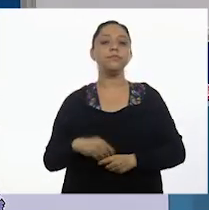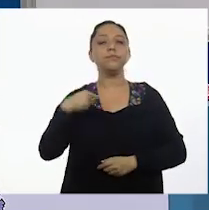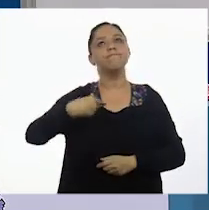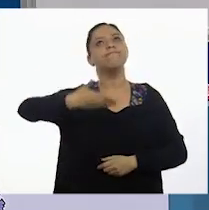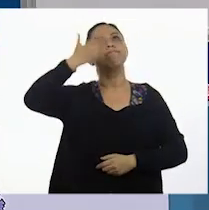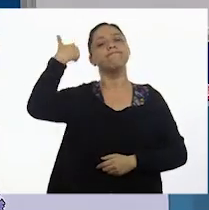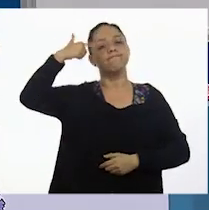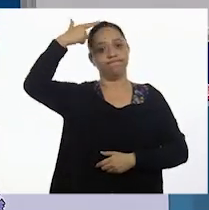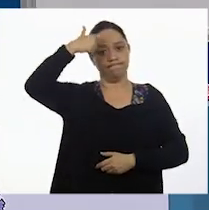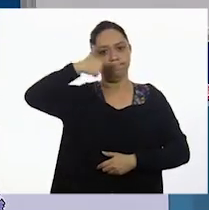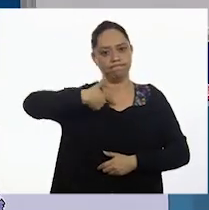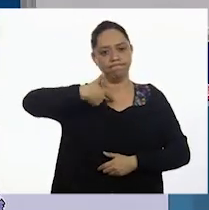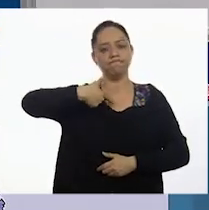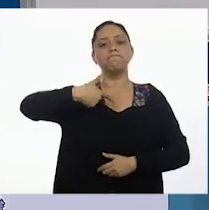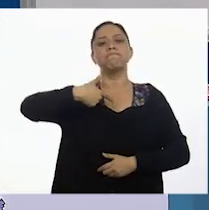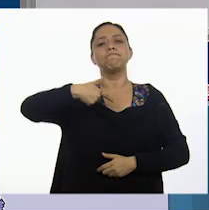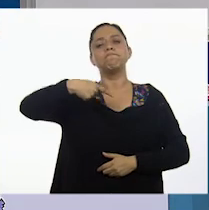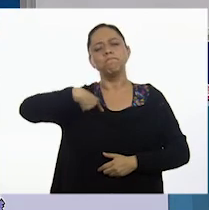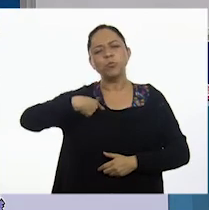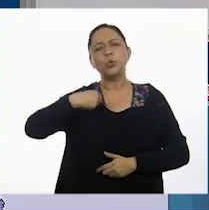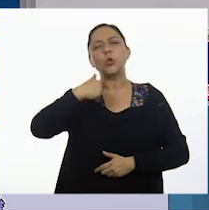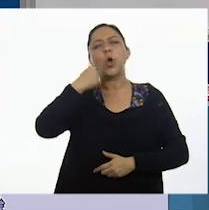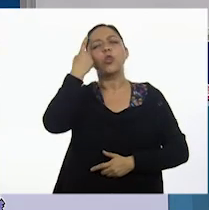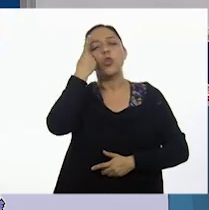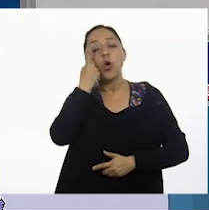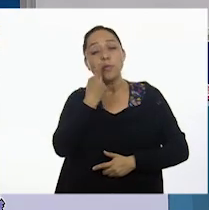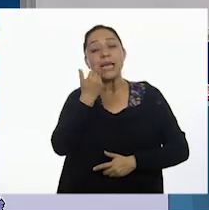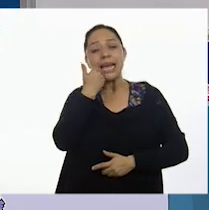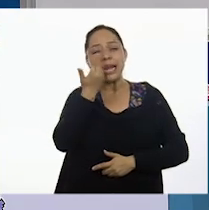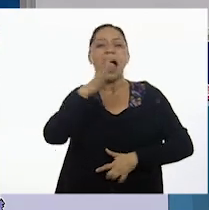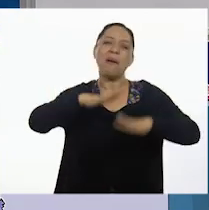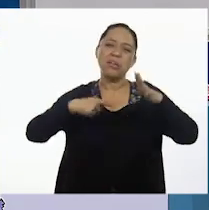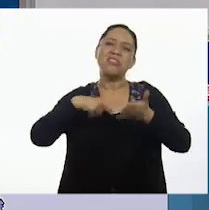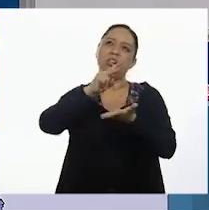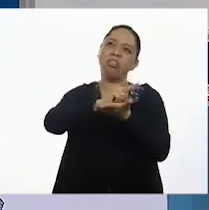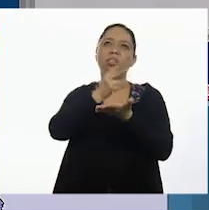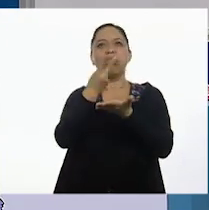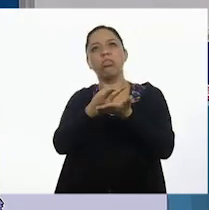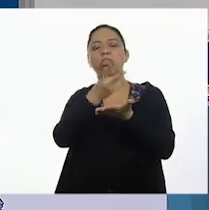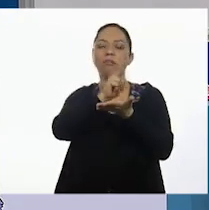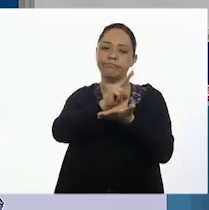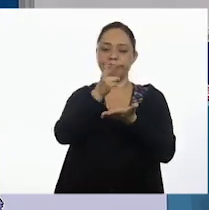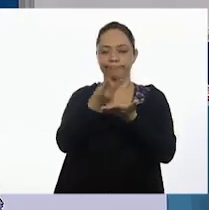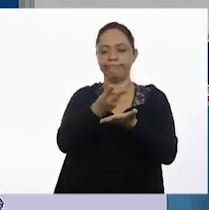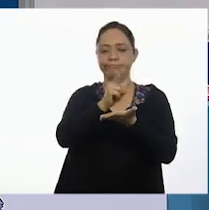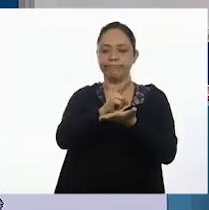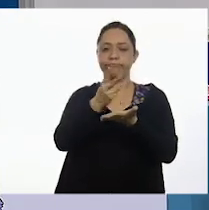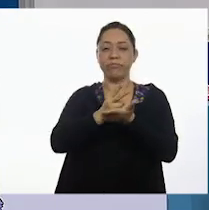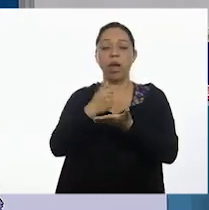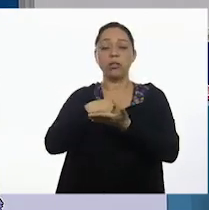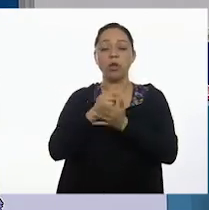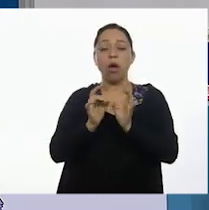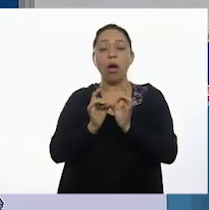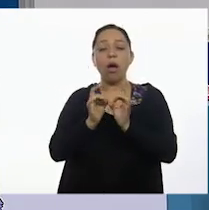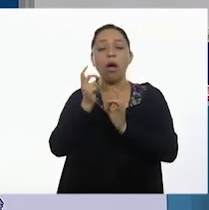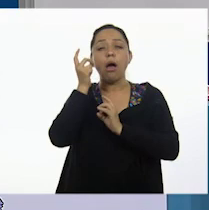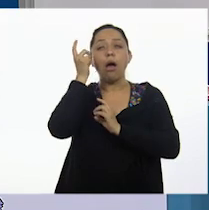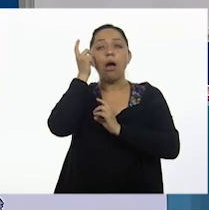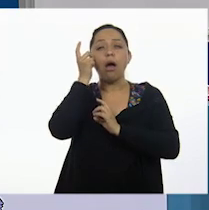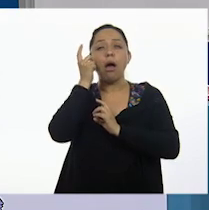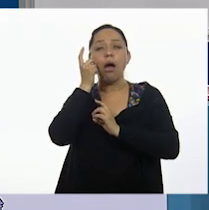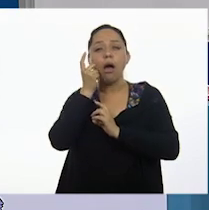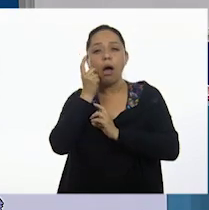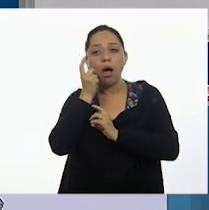noche, mientras yo estaba tratando de dormir, porque a veces me pasa que no puedo dormir, ya casi cuando me estaba durmiendo, que escucho un ruido